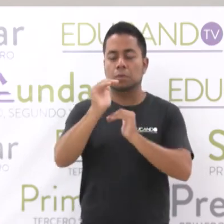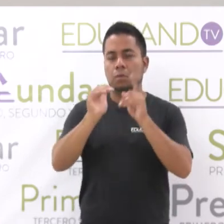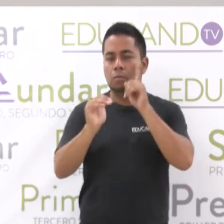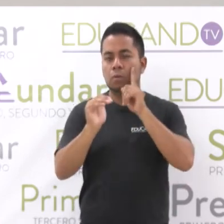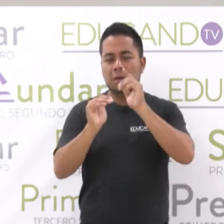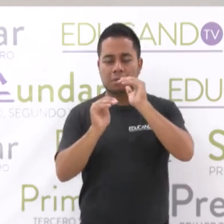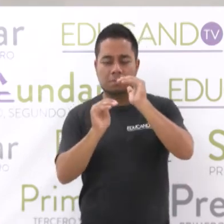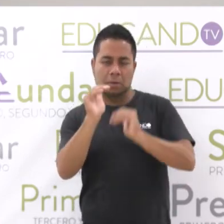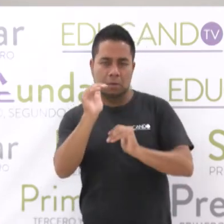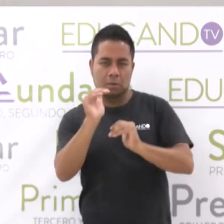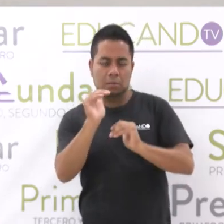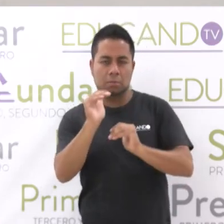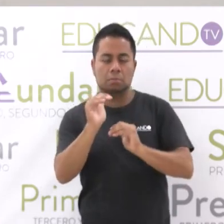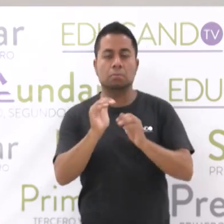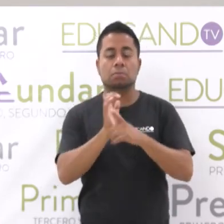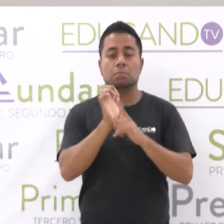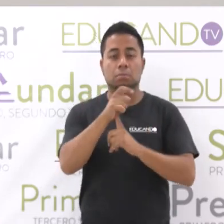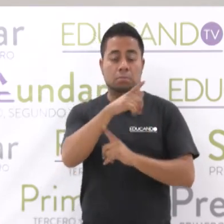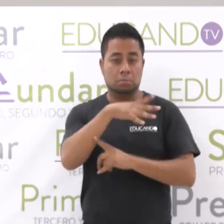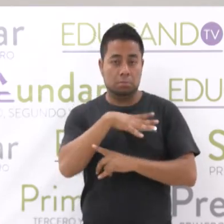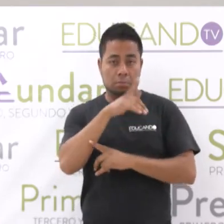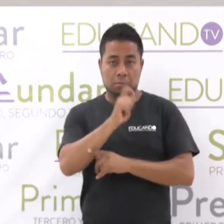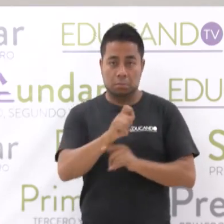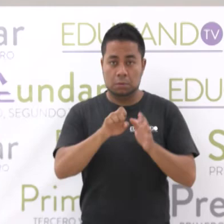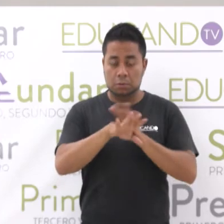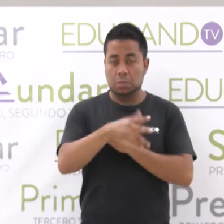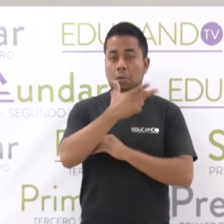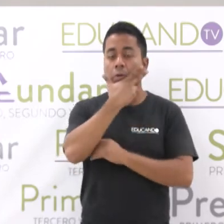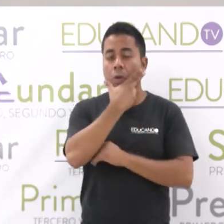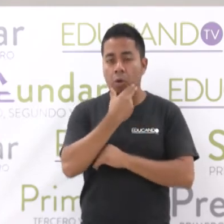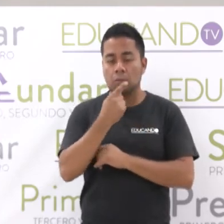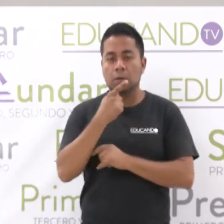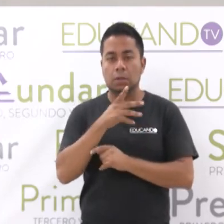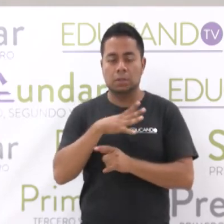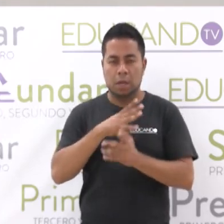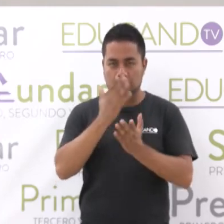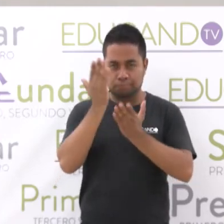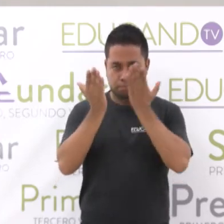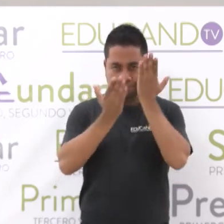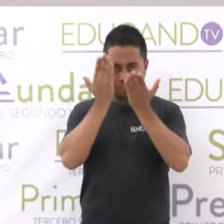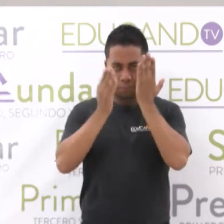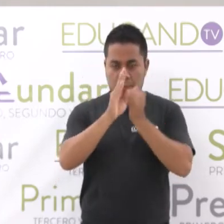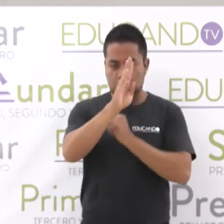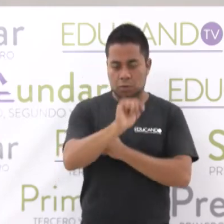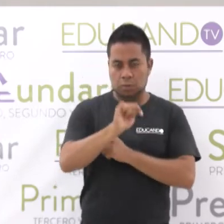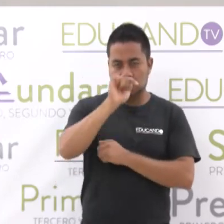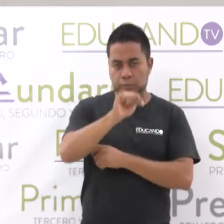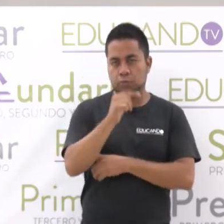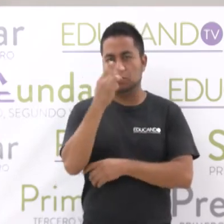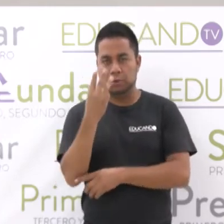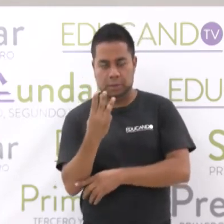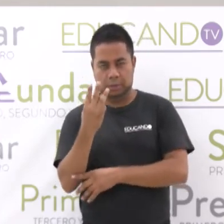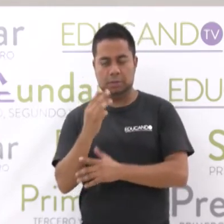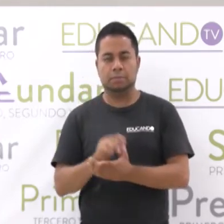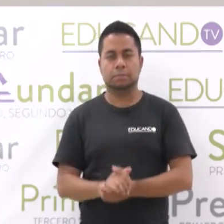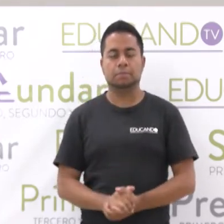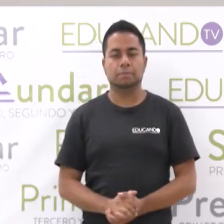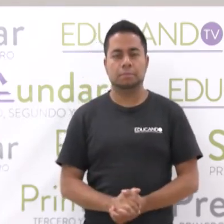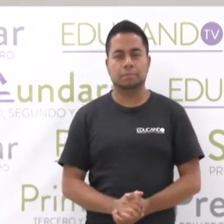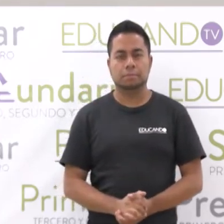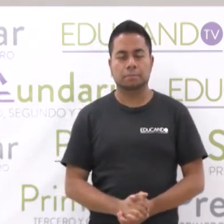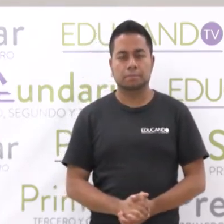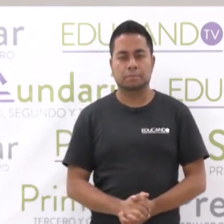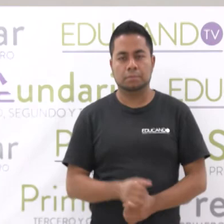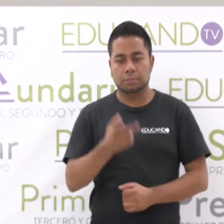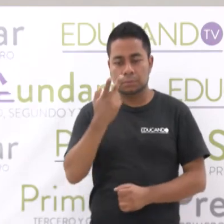mujeres. Entonces aquí tenemos que los hombres estudian 9.3,